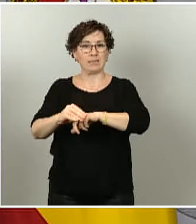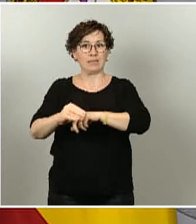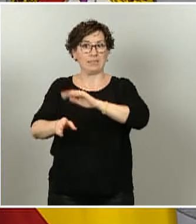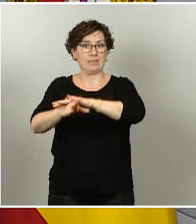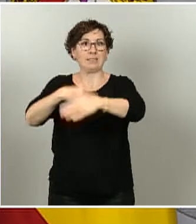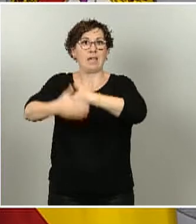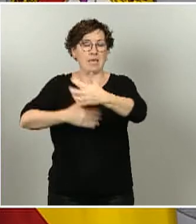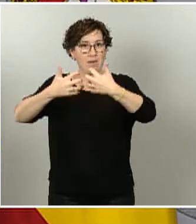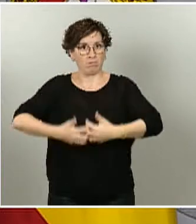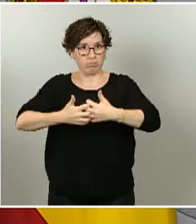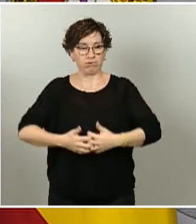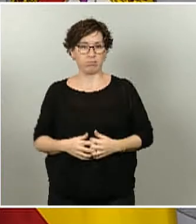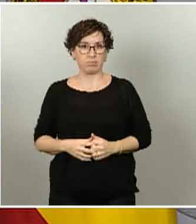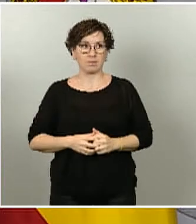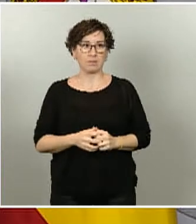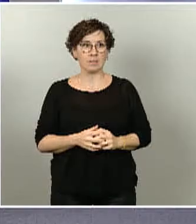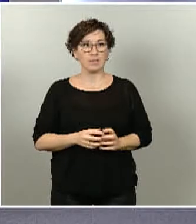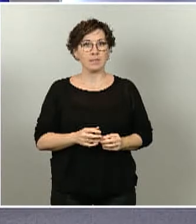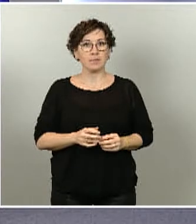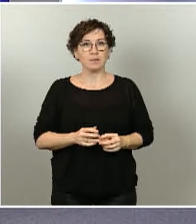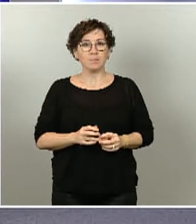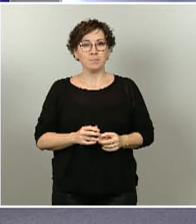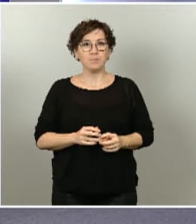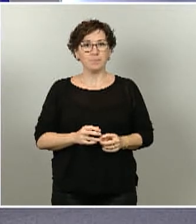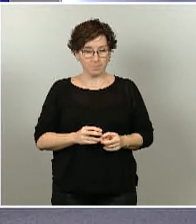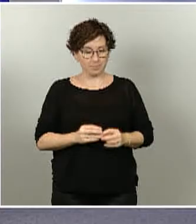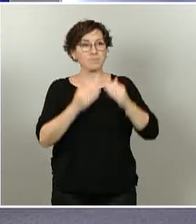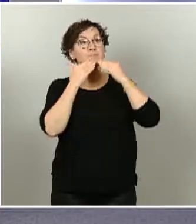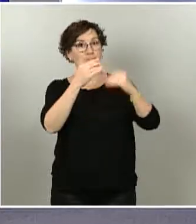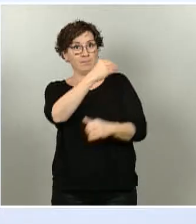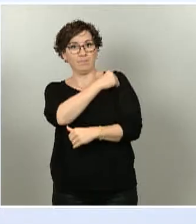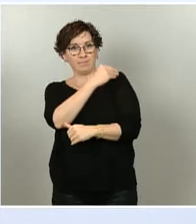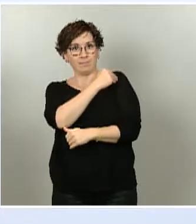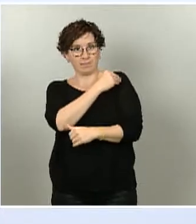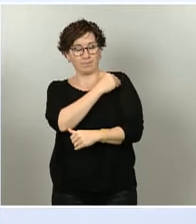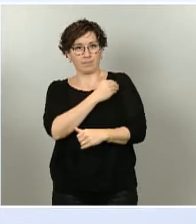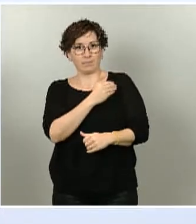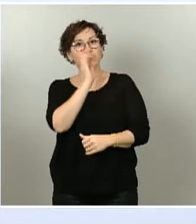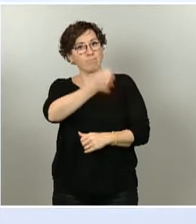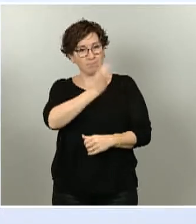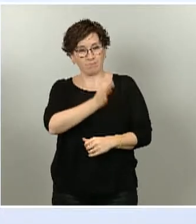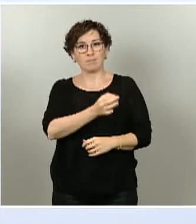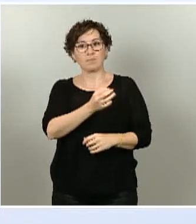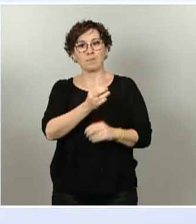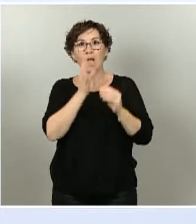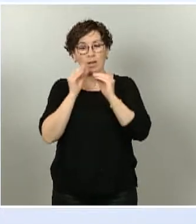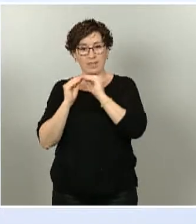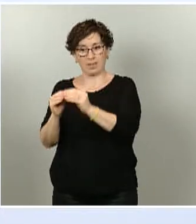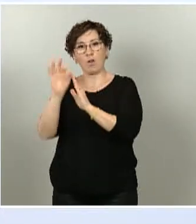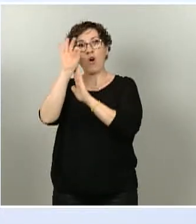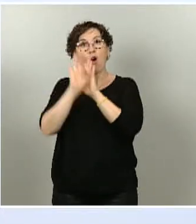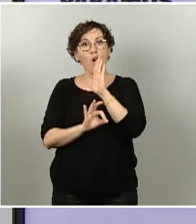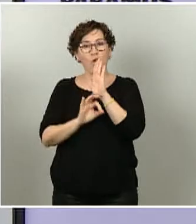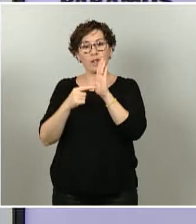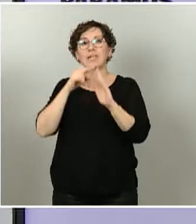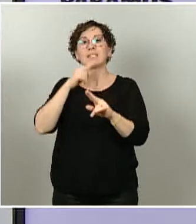año 2020. Muchas gracias, Joaquín, por su pregunta, que agradezco mucho. Efectivamente, estamos trabajando en una orden que hemos llamado de España Rural y que, como